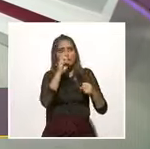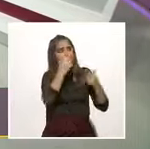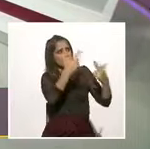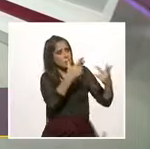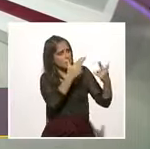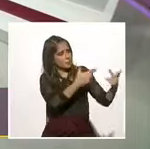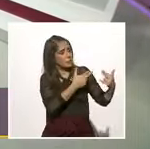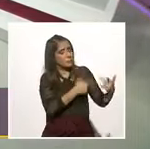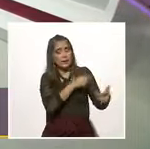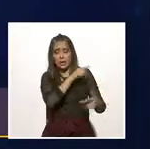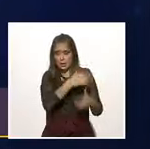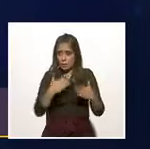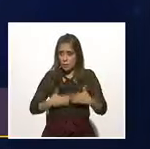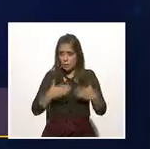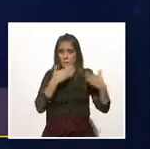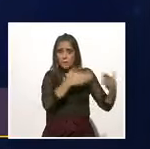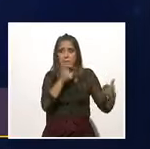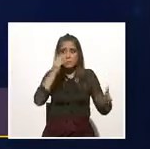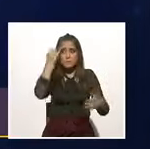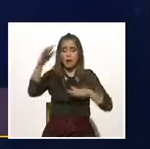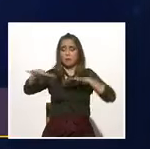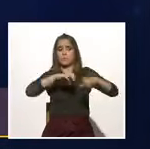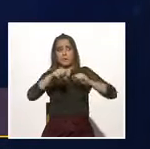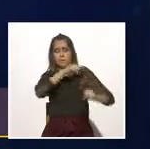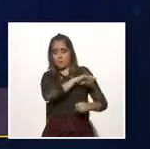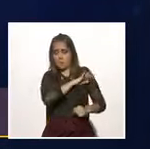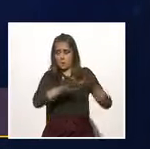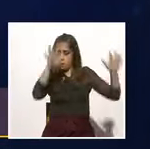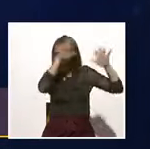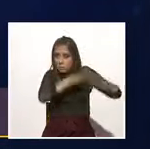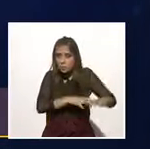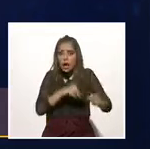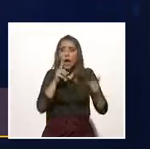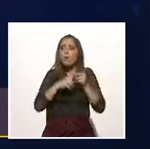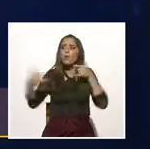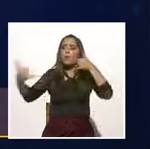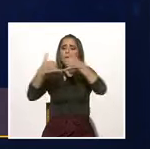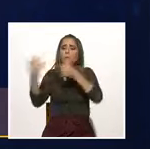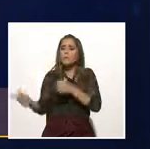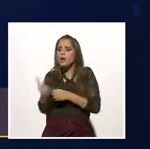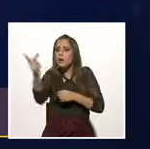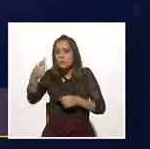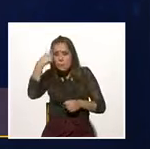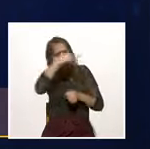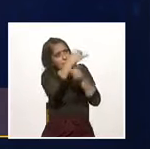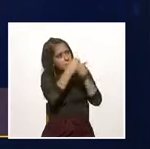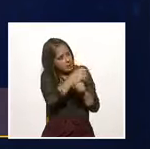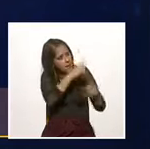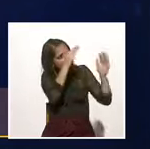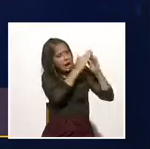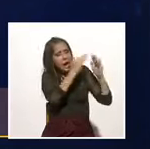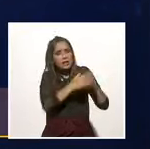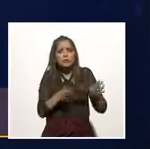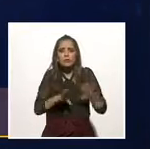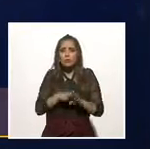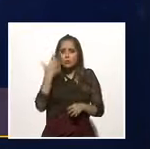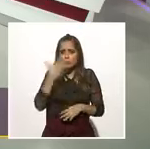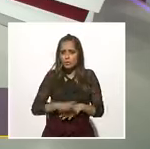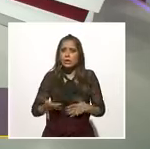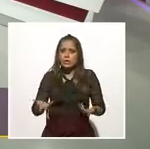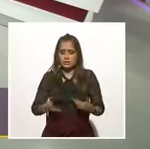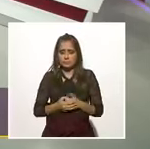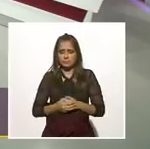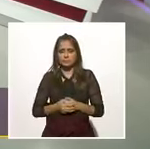O sea, no esperar a que haya un temblor para buscar eso, sino ¿cómo saber a quién se acude? Yo creo que el primer paso,